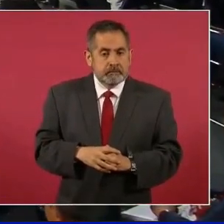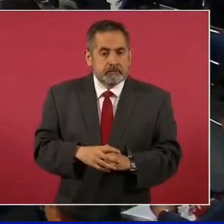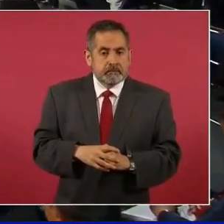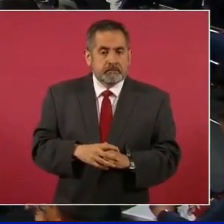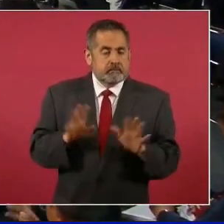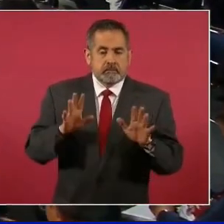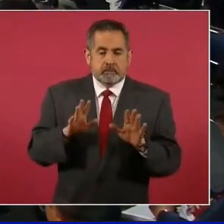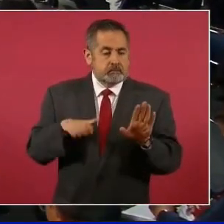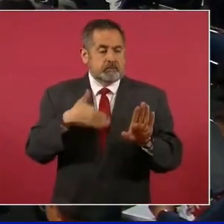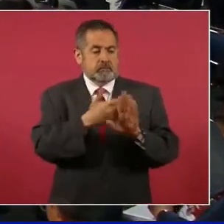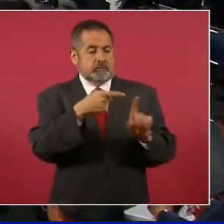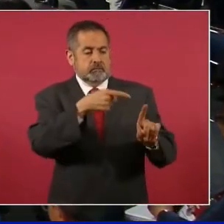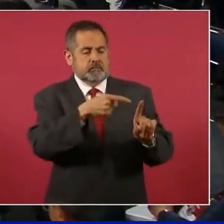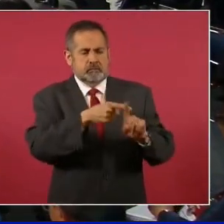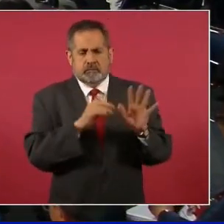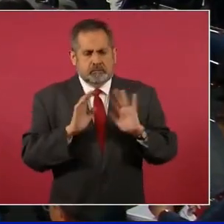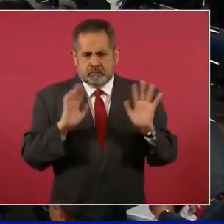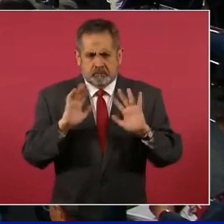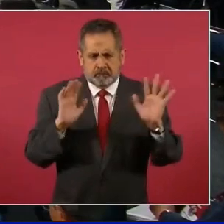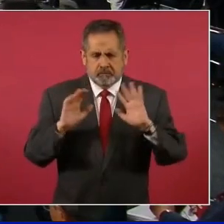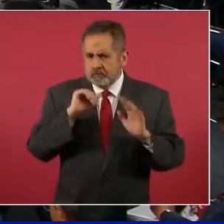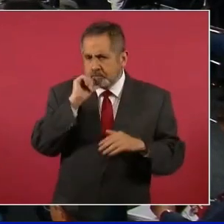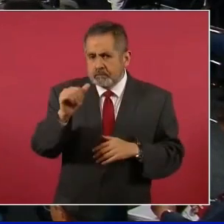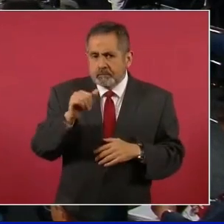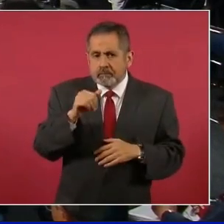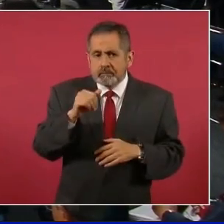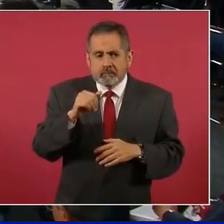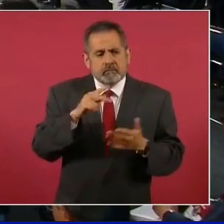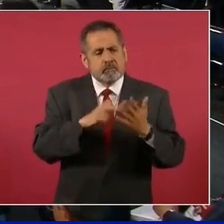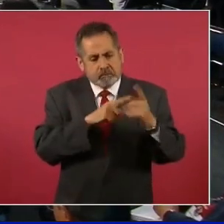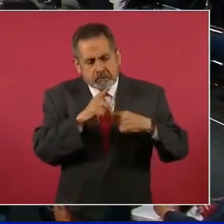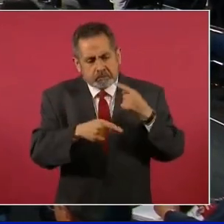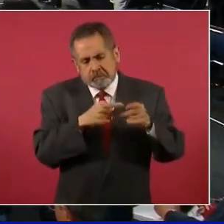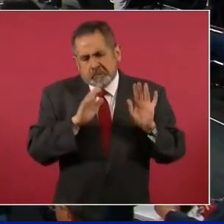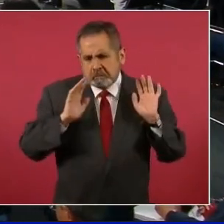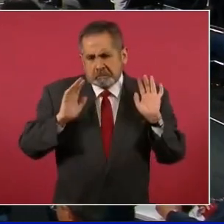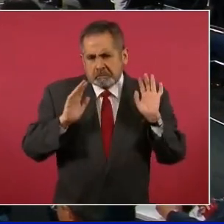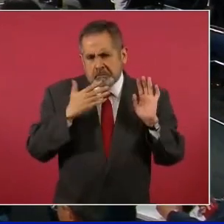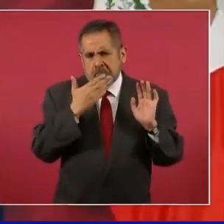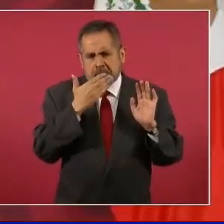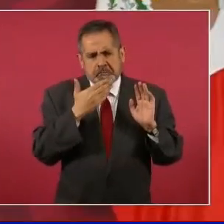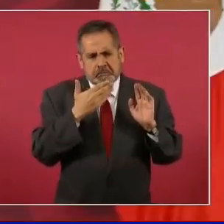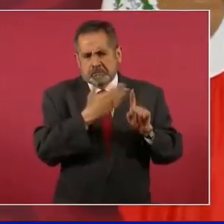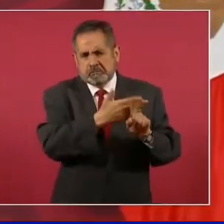tengo nada en contra del que se quería reelegir, no, para nada.